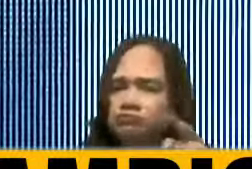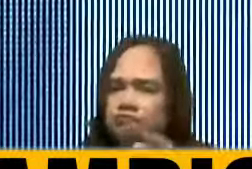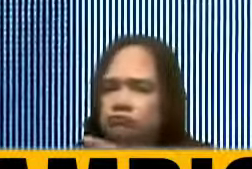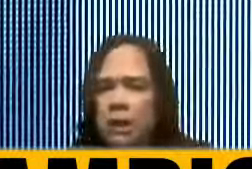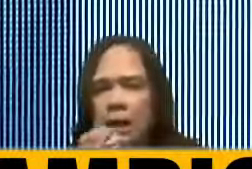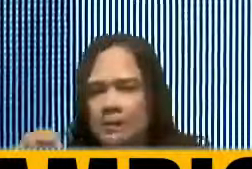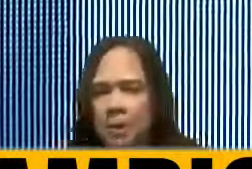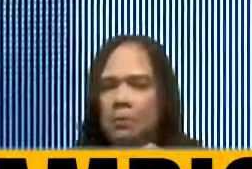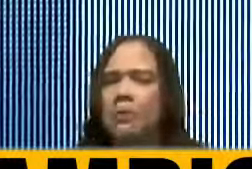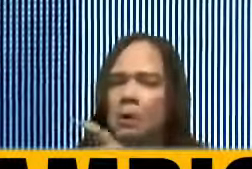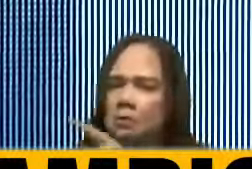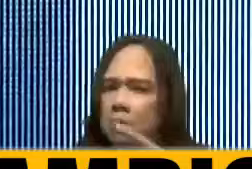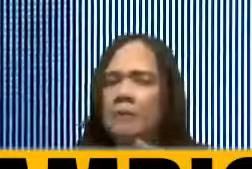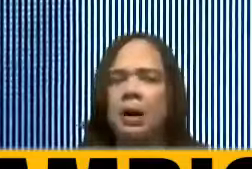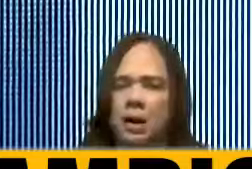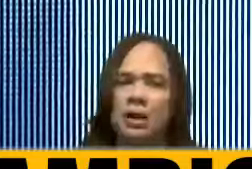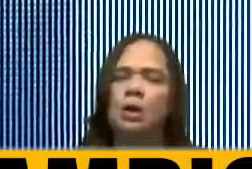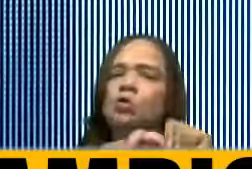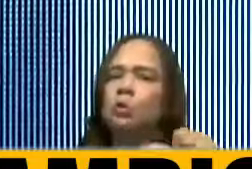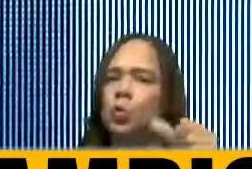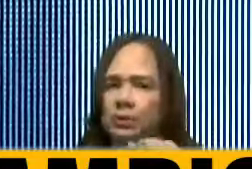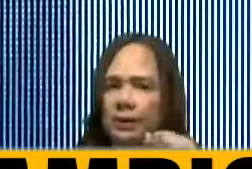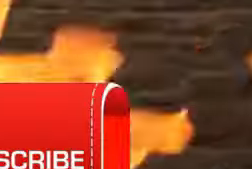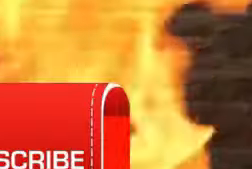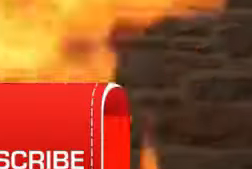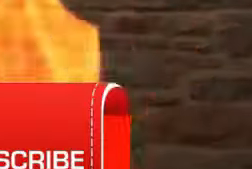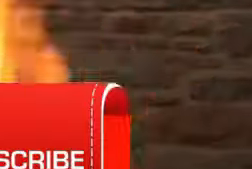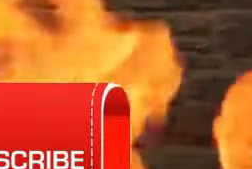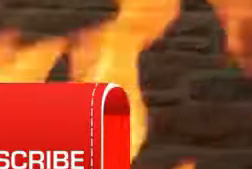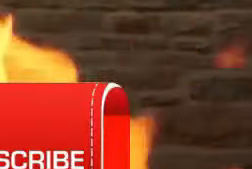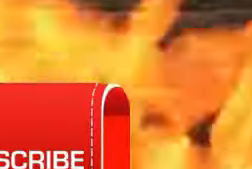que puedan seguir sirviendo eh al país